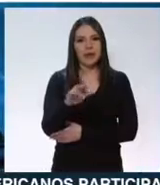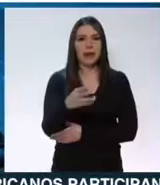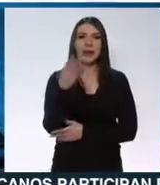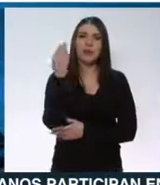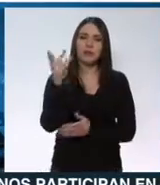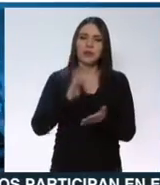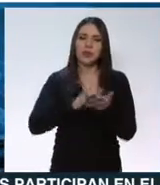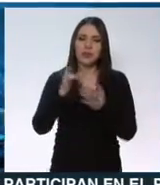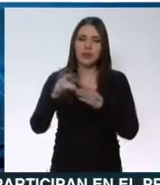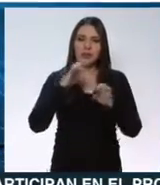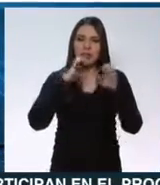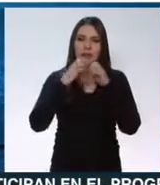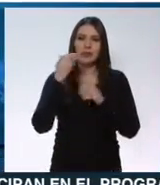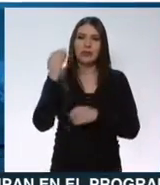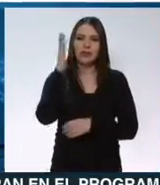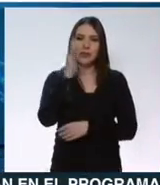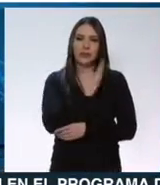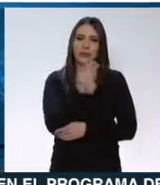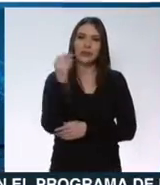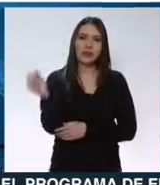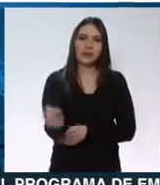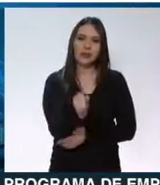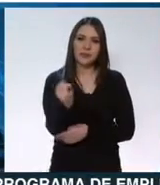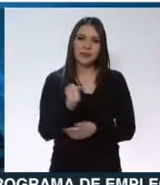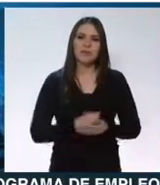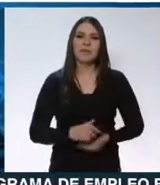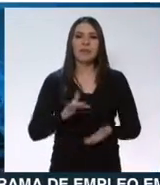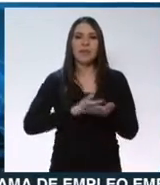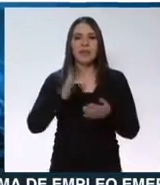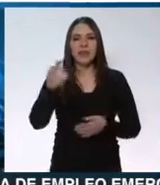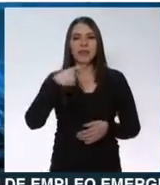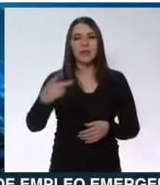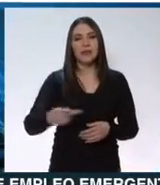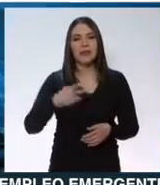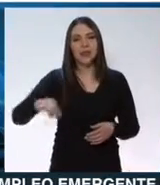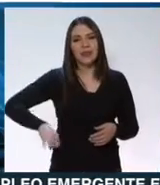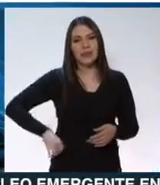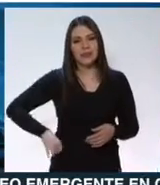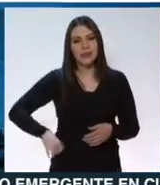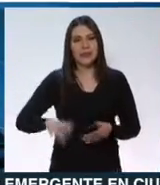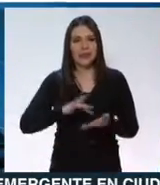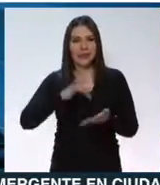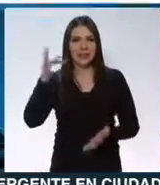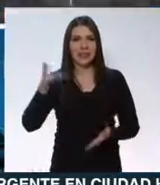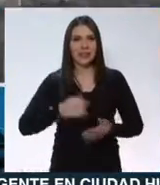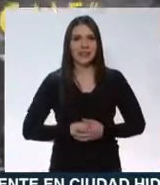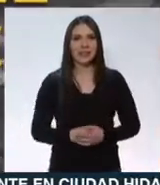bendiciones y mucha suerte. Gracias por el espacio y el interés. Hasta luego. Gracias.